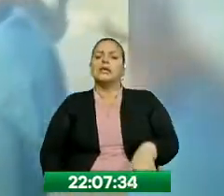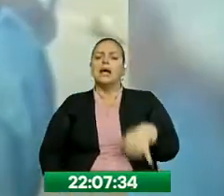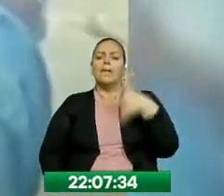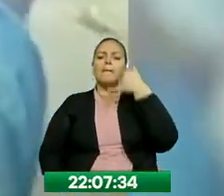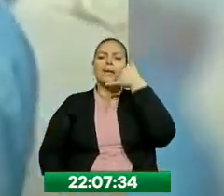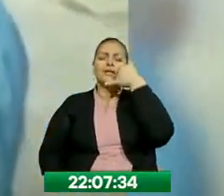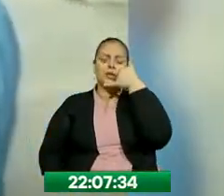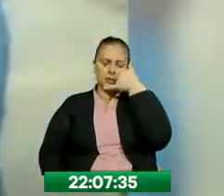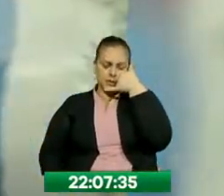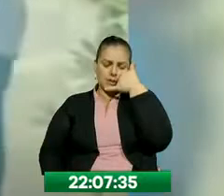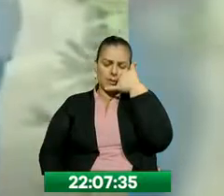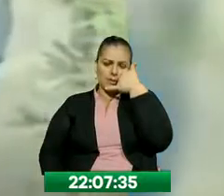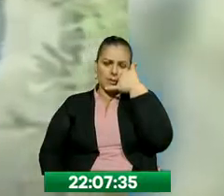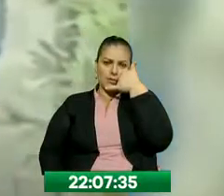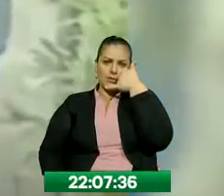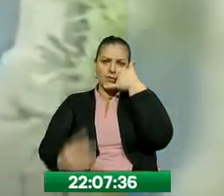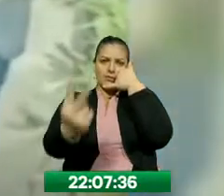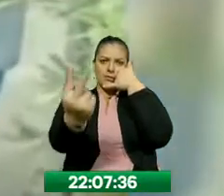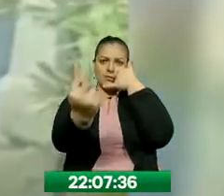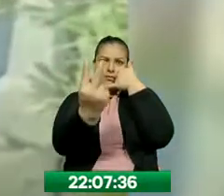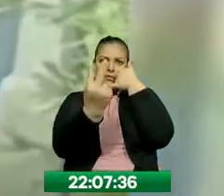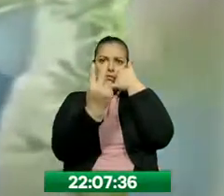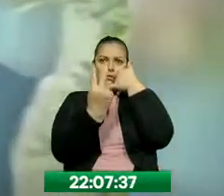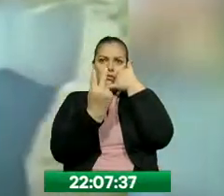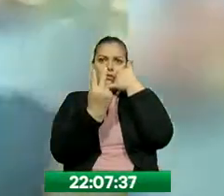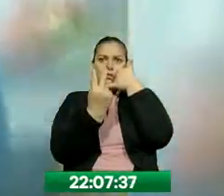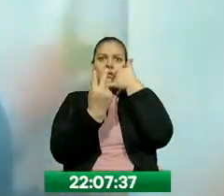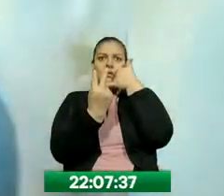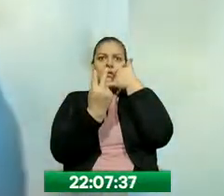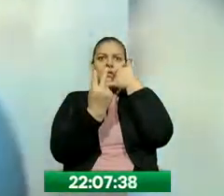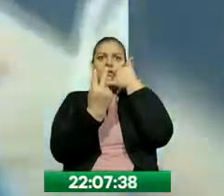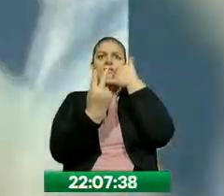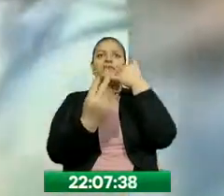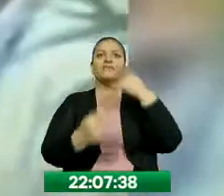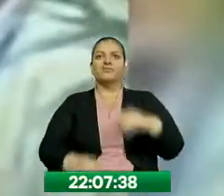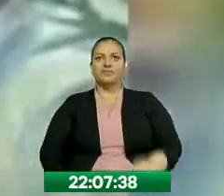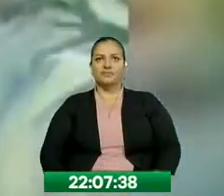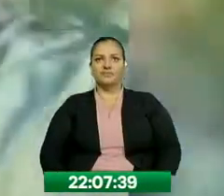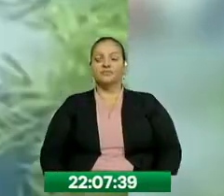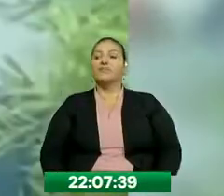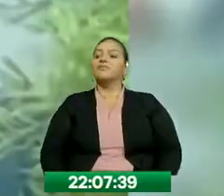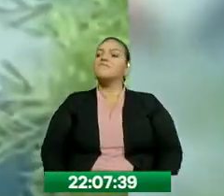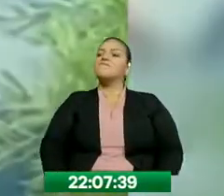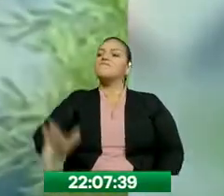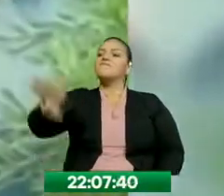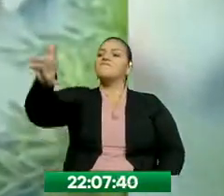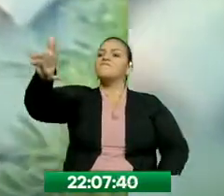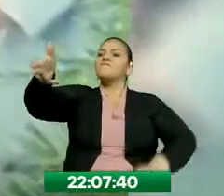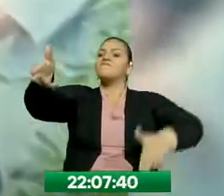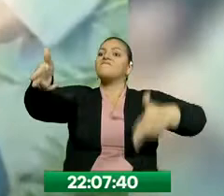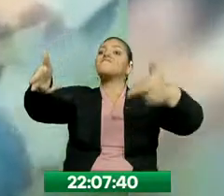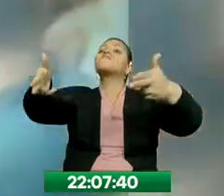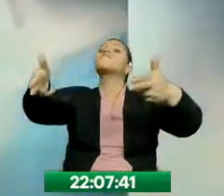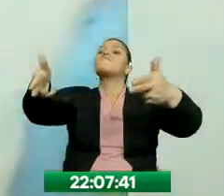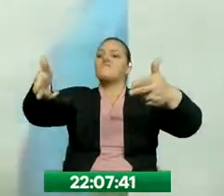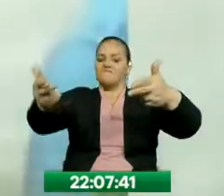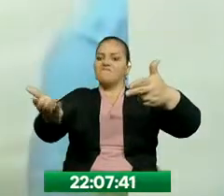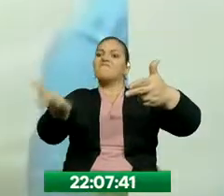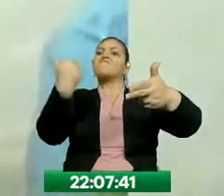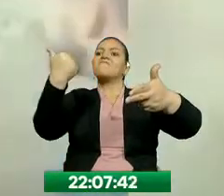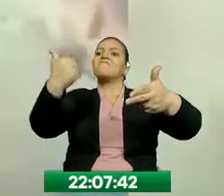que dos hombres se encuentran en la vereda hablando por celular. Se acercan, sacan sus armas y proceden a